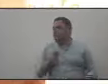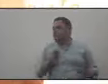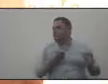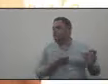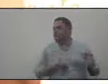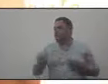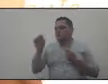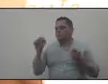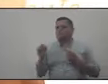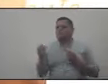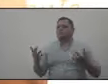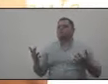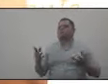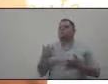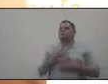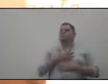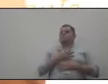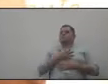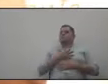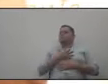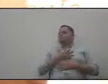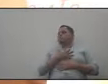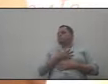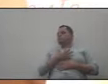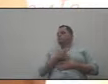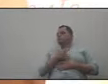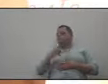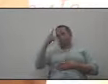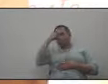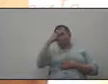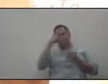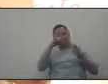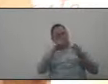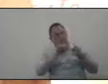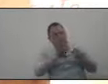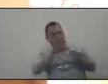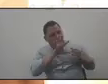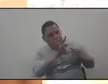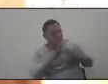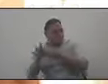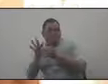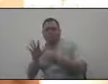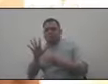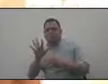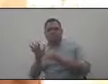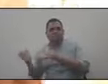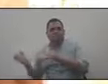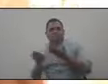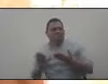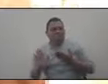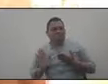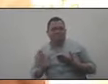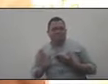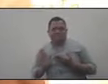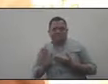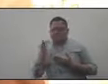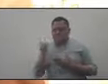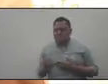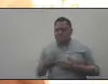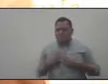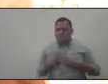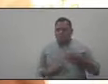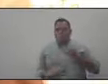ya para Bogotá. Dije yo, uy, muerte, porque uno se relaciona cáncer, muerte. Uh-huh. Me dio duro. Me dio